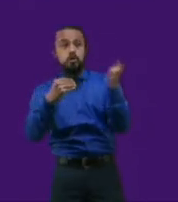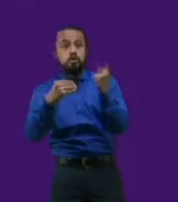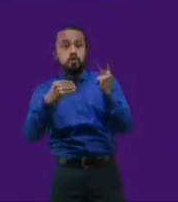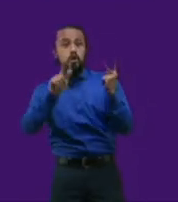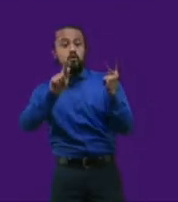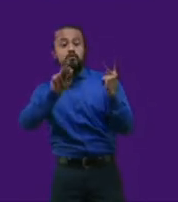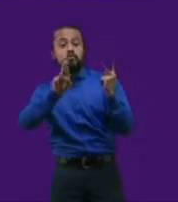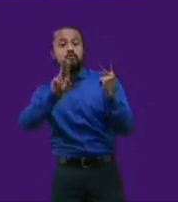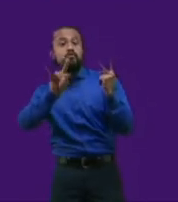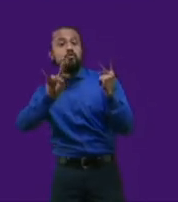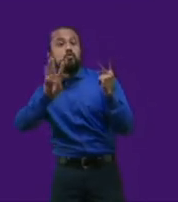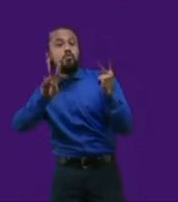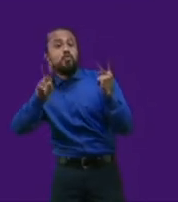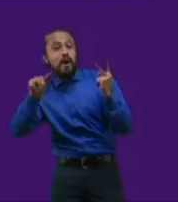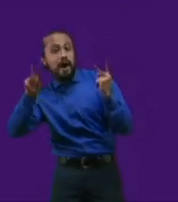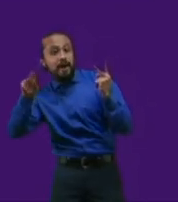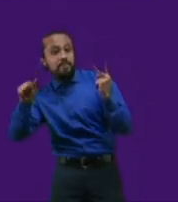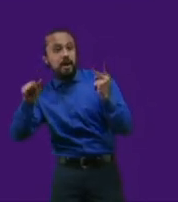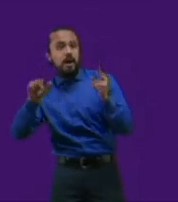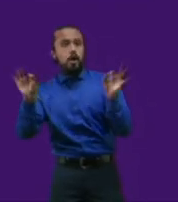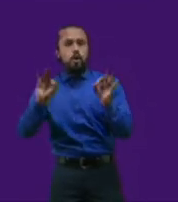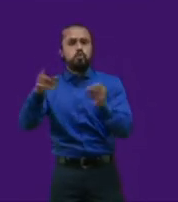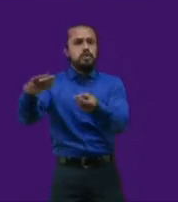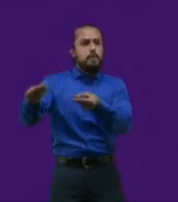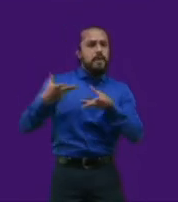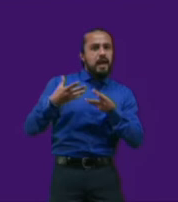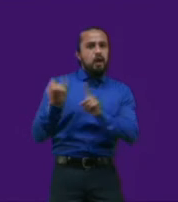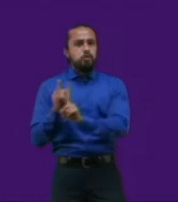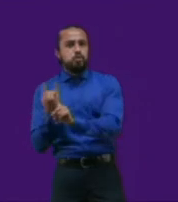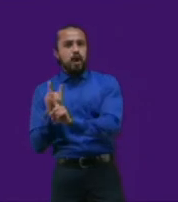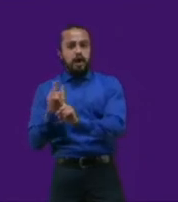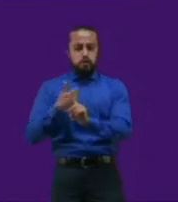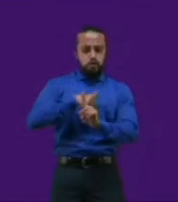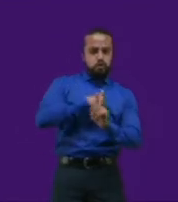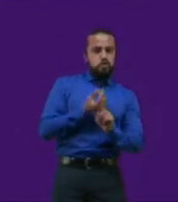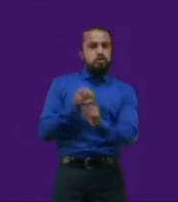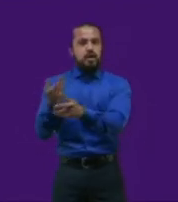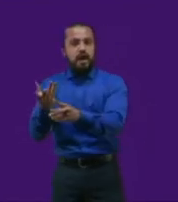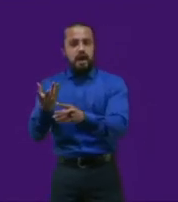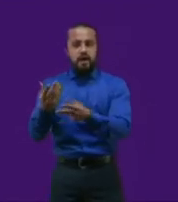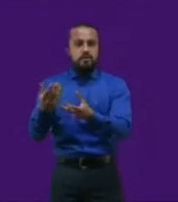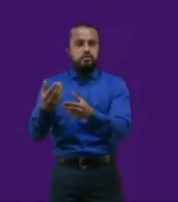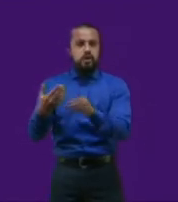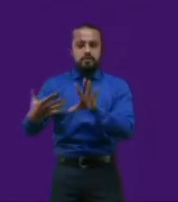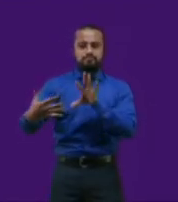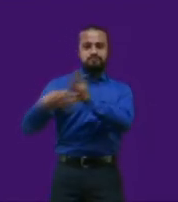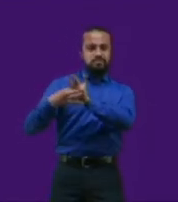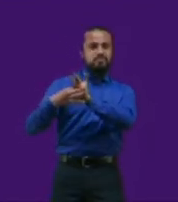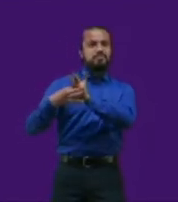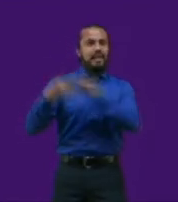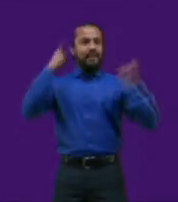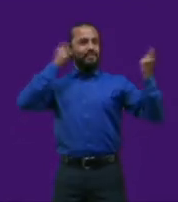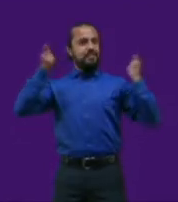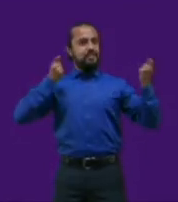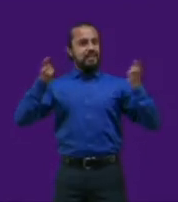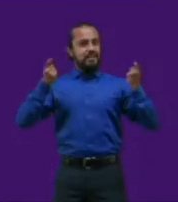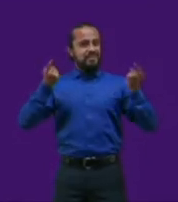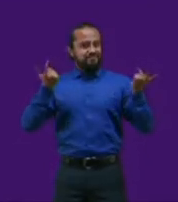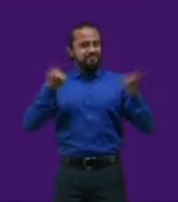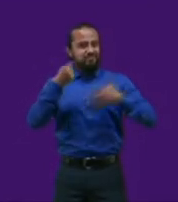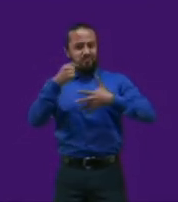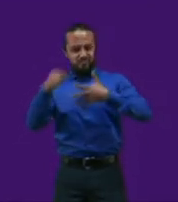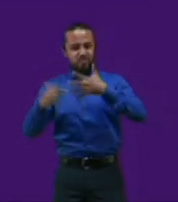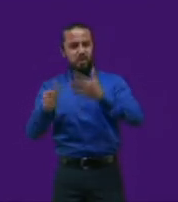empresa? Y tú nos pasas todos los usuarios y te los pasamos, eso puede ser un canal, otro canal, y hay muchos otros